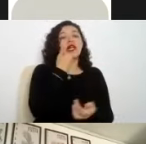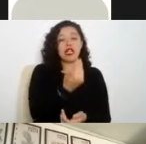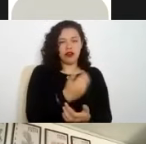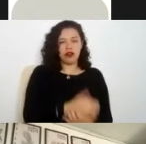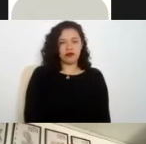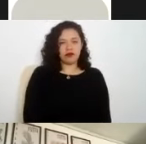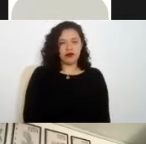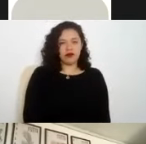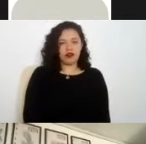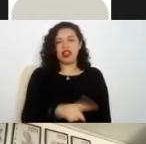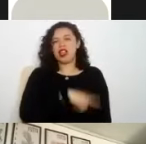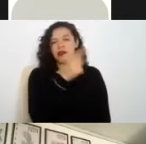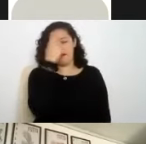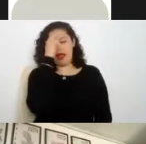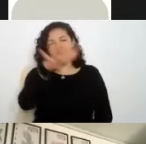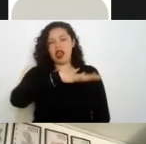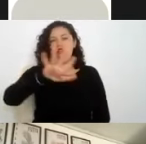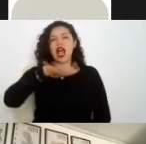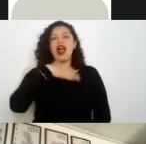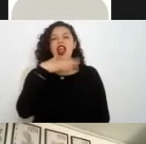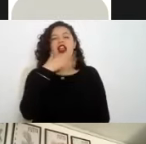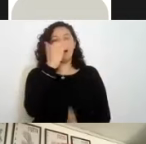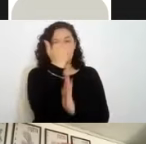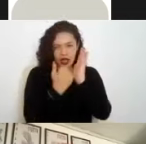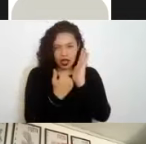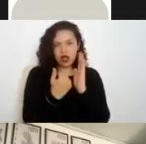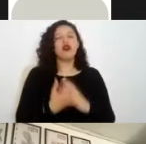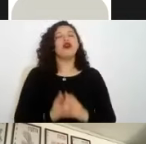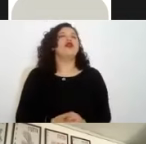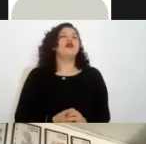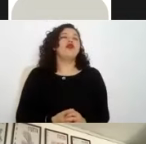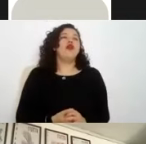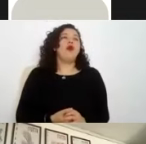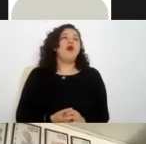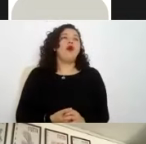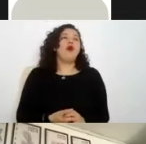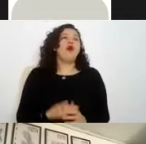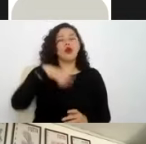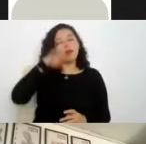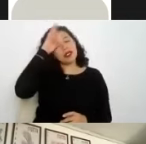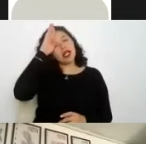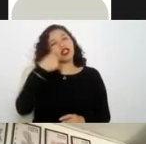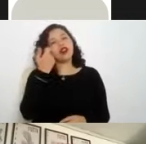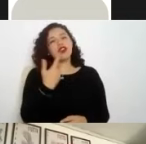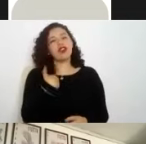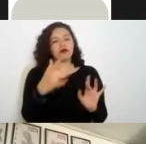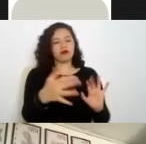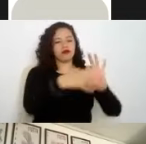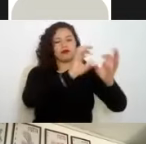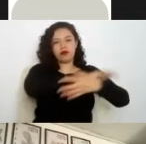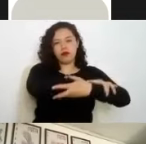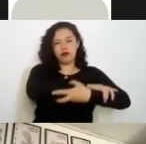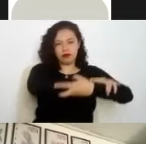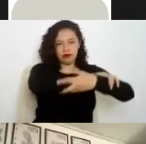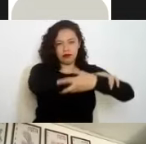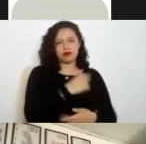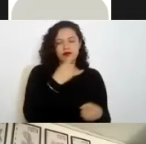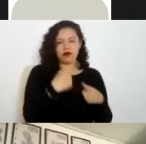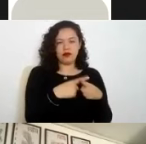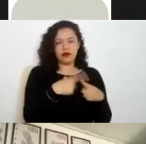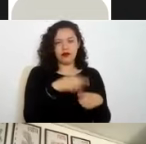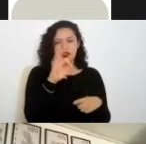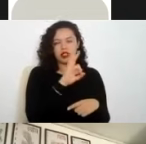la huella de carbono de mis coches o quiero compensar la huella de carbono. Pues bueno, ¿con quién hago esta alianza? Pues bueno, hago una alianza tal vez con